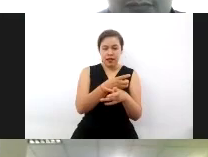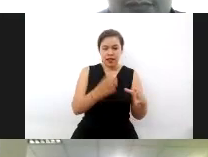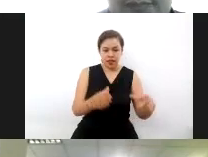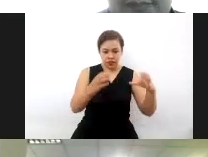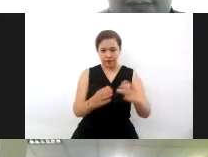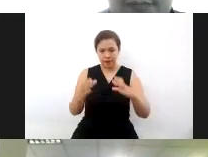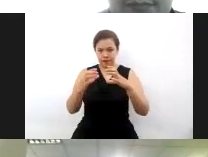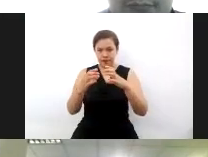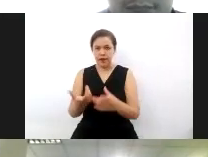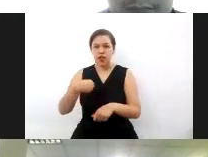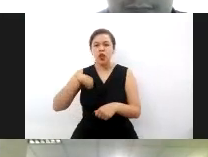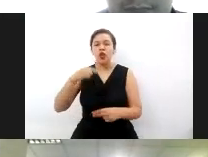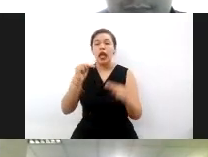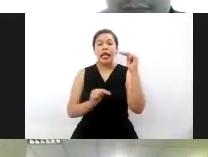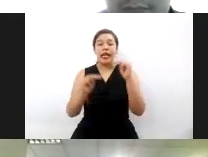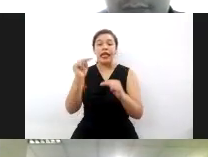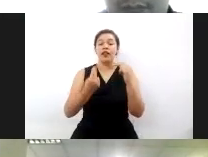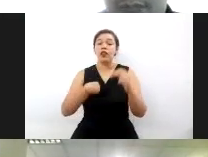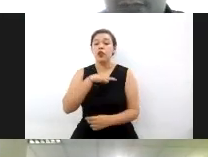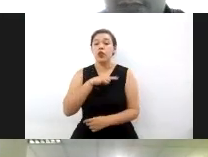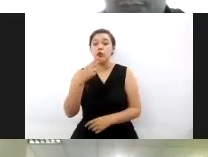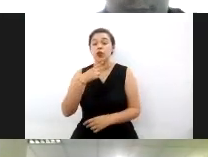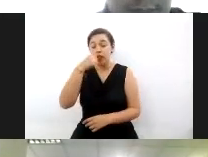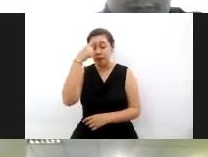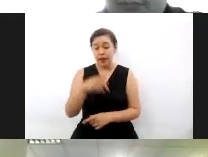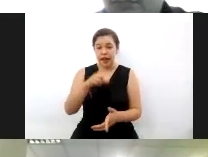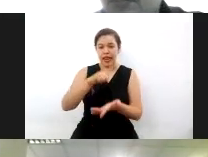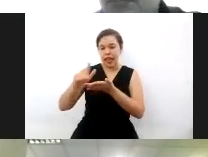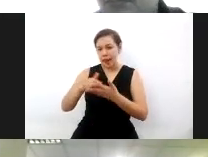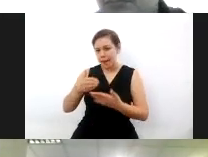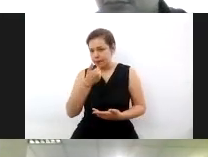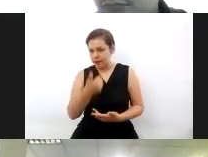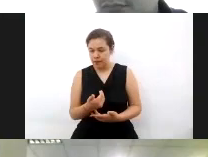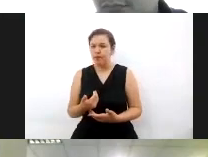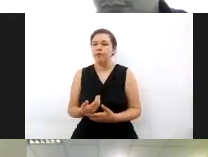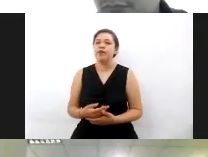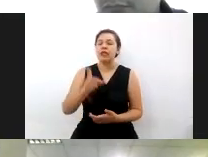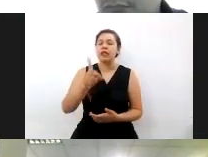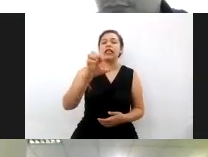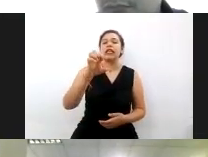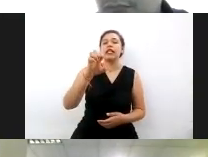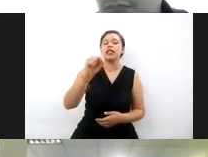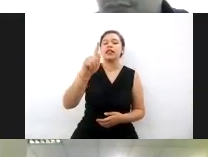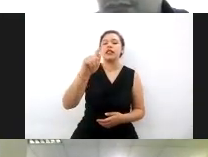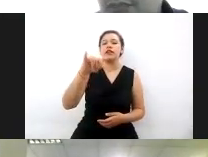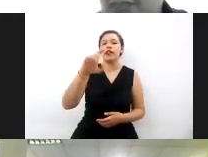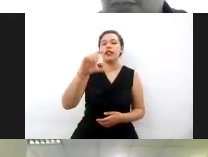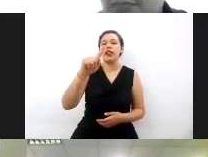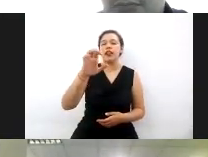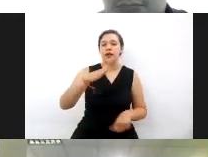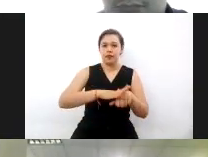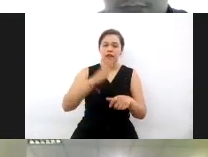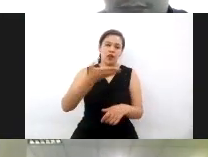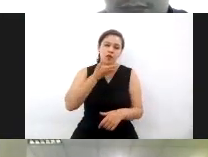dilución a la que tenemos que utilizar nuestros desinfectantes. El desinfectante más común que están utilizando en este momento, pues